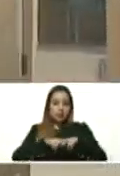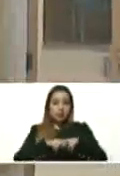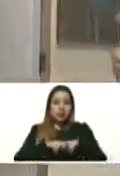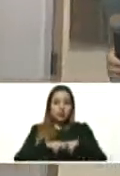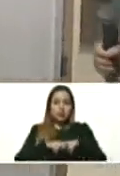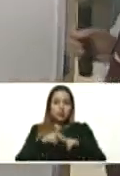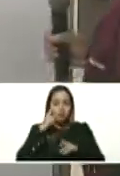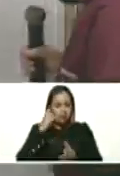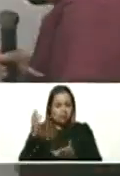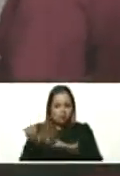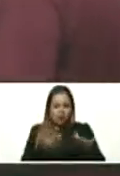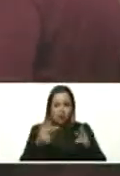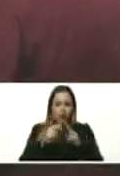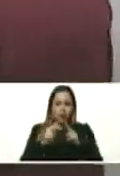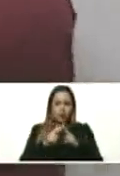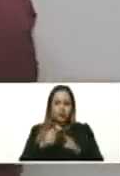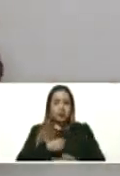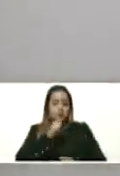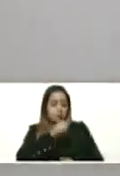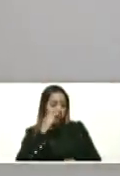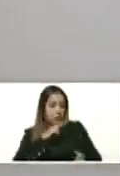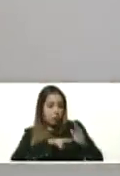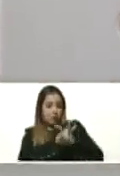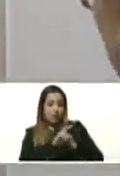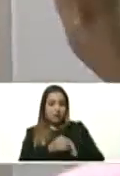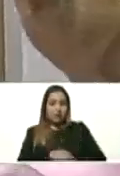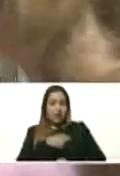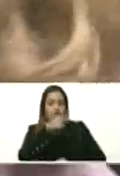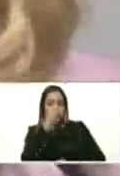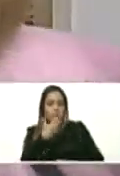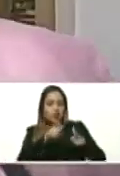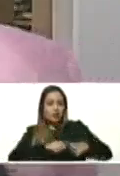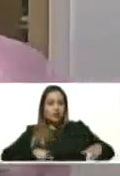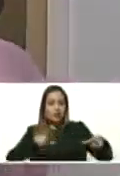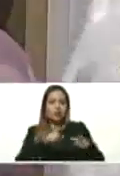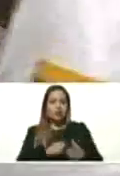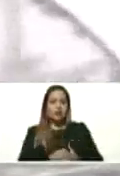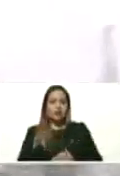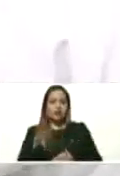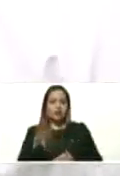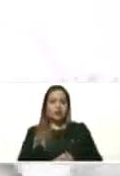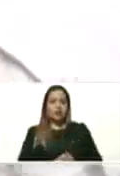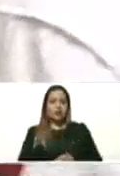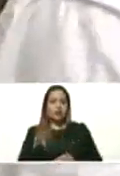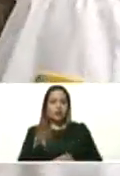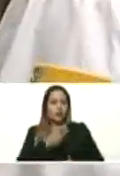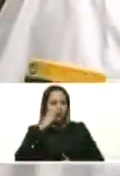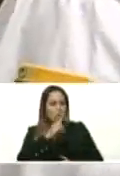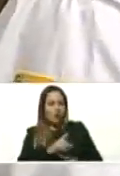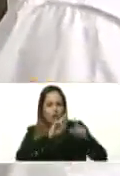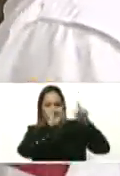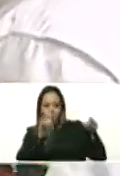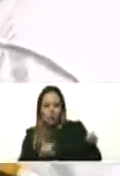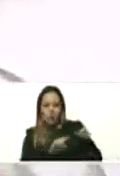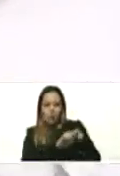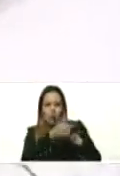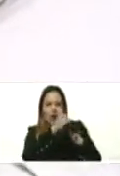a ver parte de pediatría. Esto es una belleza. Miren esos murales, vale, qué